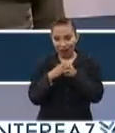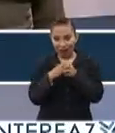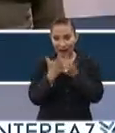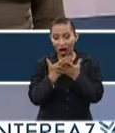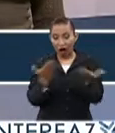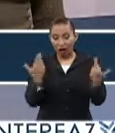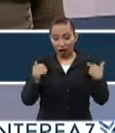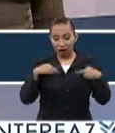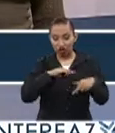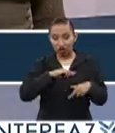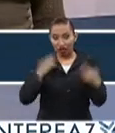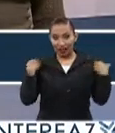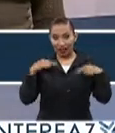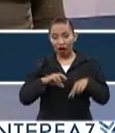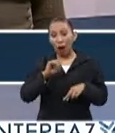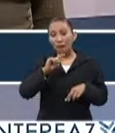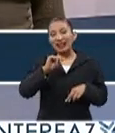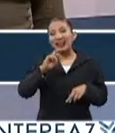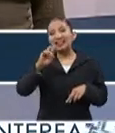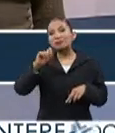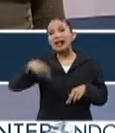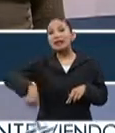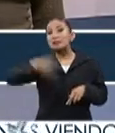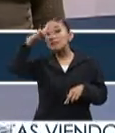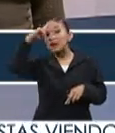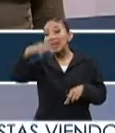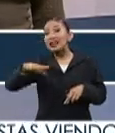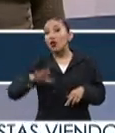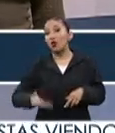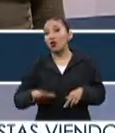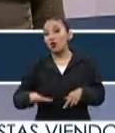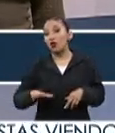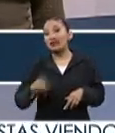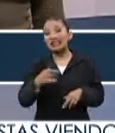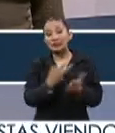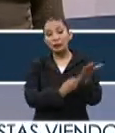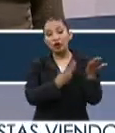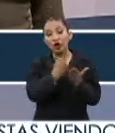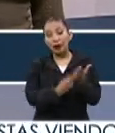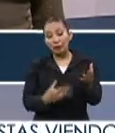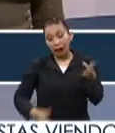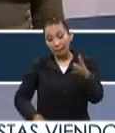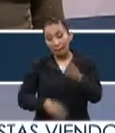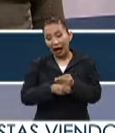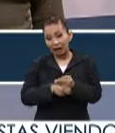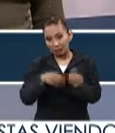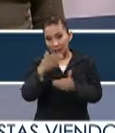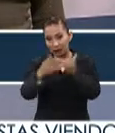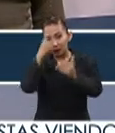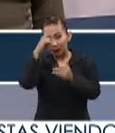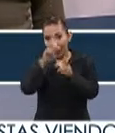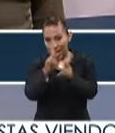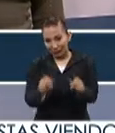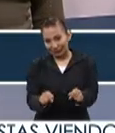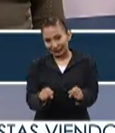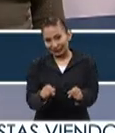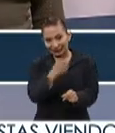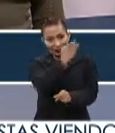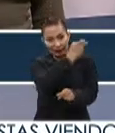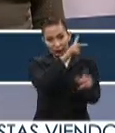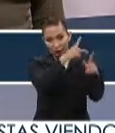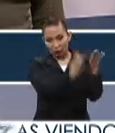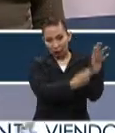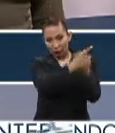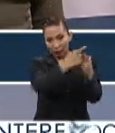somos los representantes de Operation Respect en México y este es un programa que viene a complementar Pasos para la Paz. Este es un programa